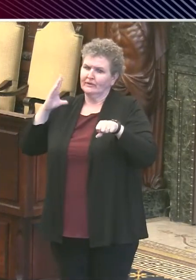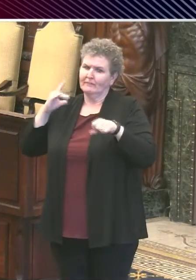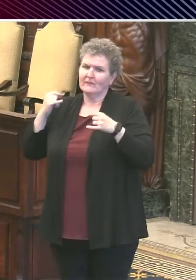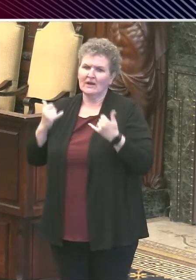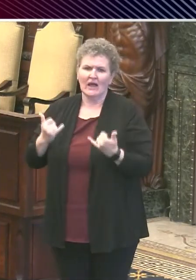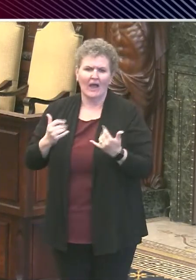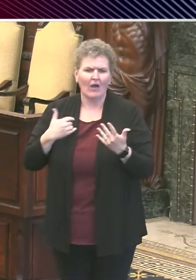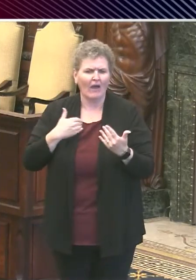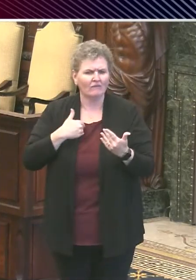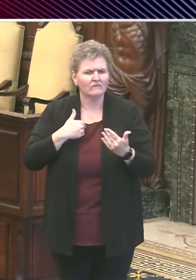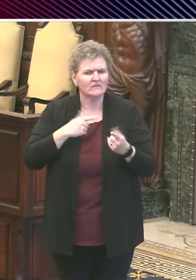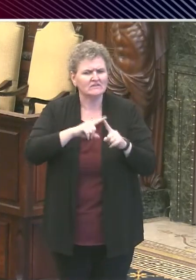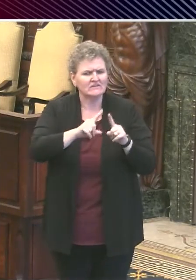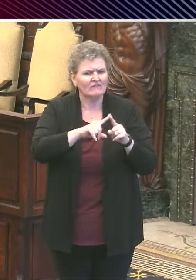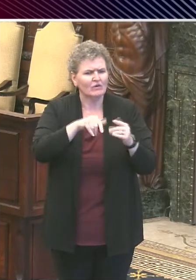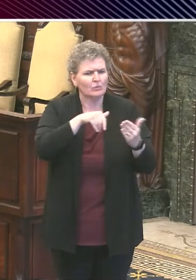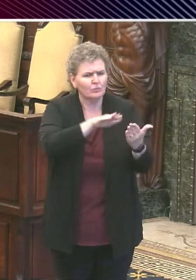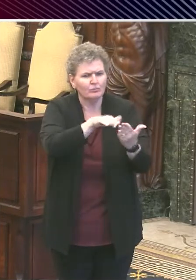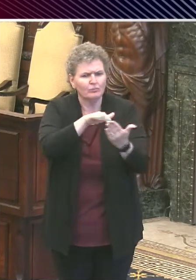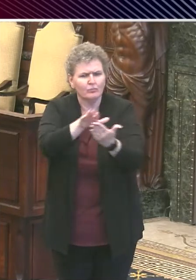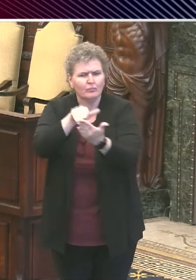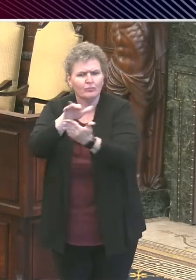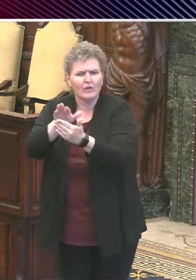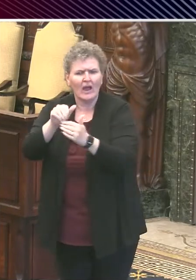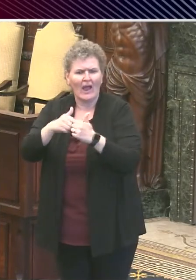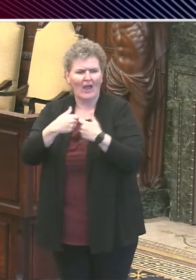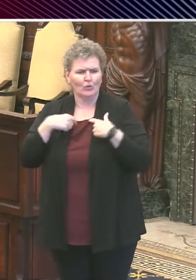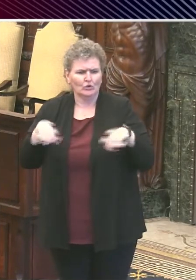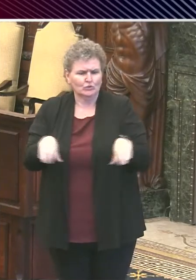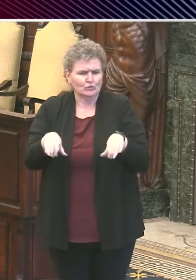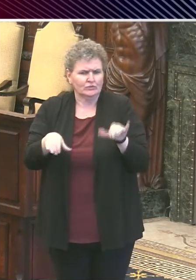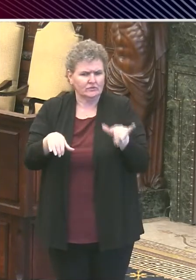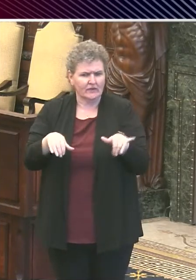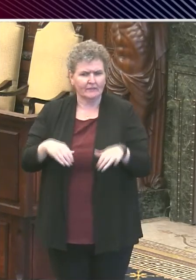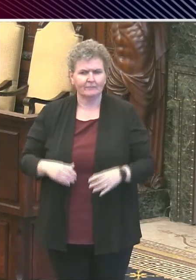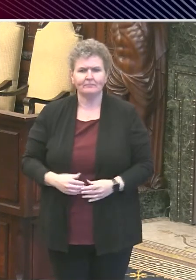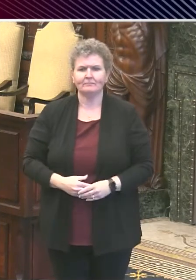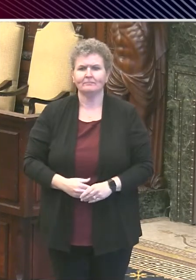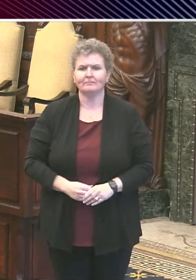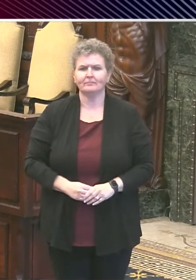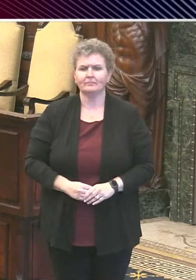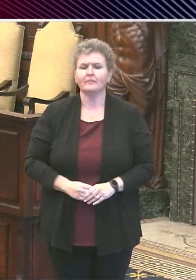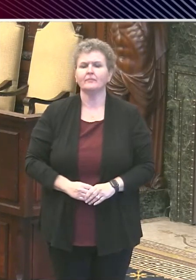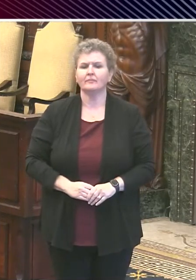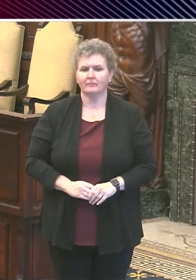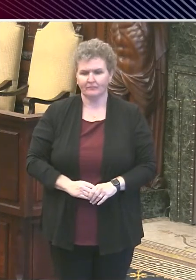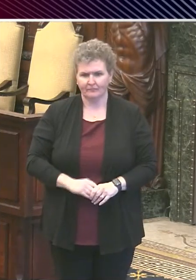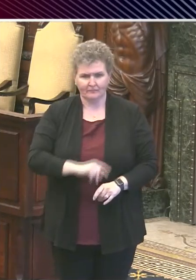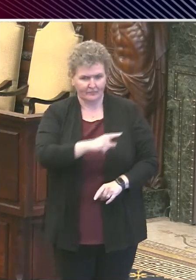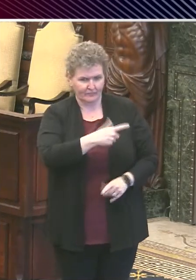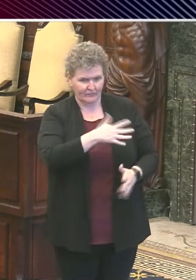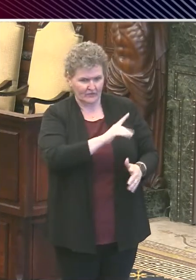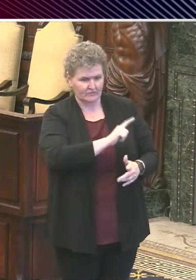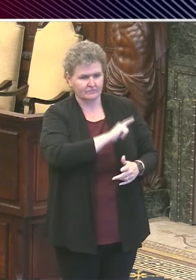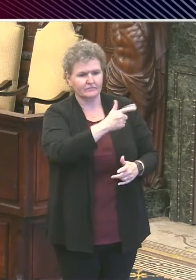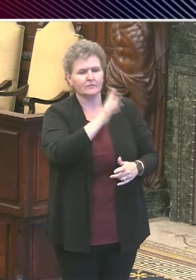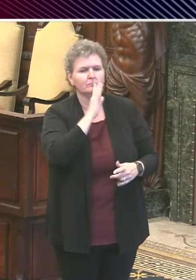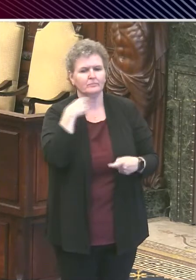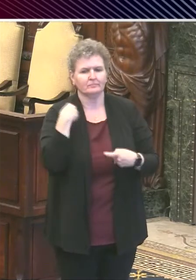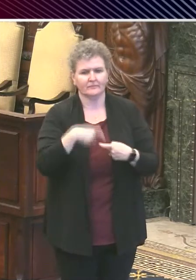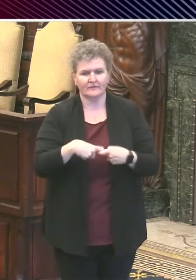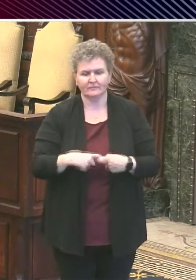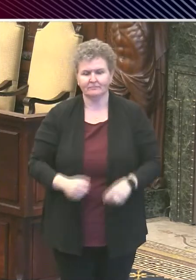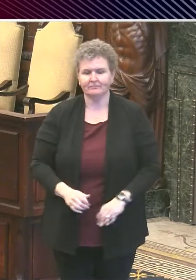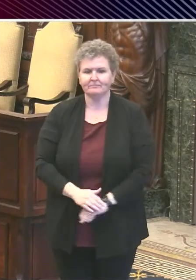have things we can do. Thank you, sir. La pregunta tiene que ver con la posibilidad de que falten los